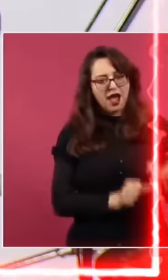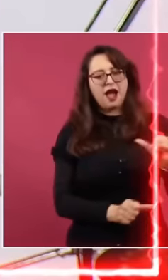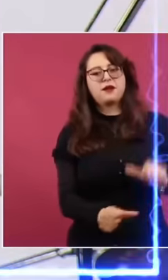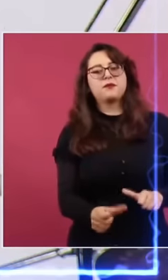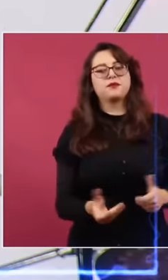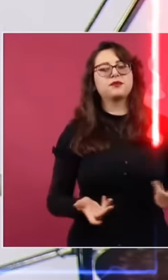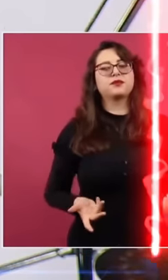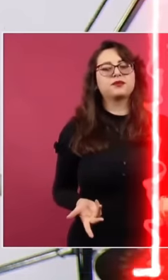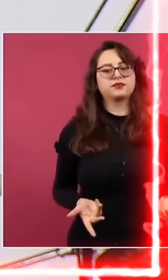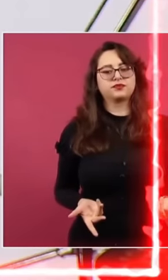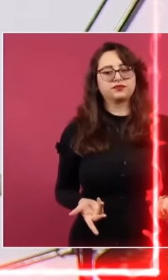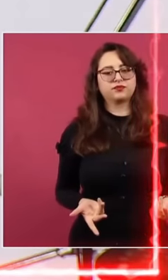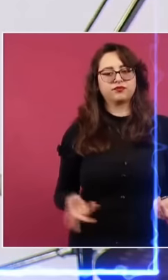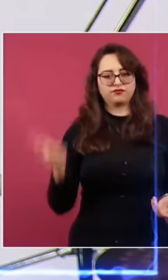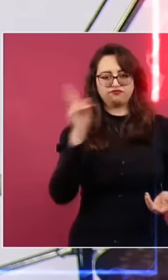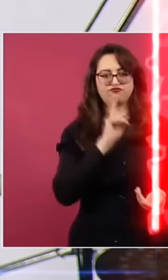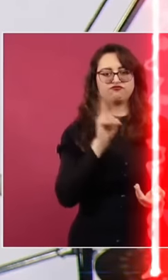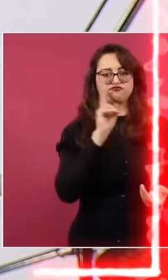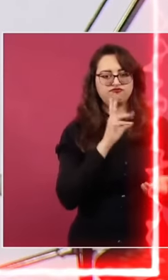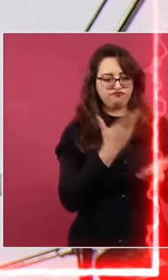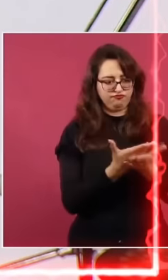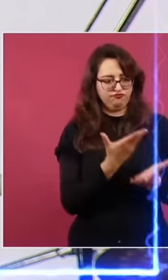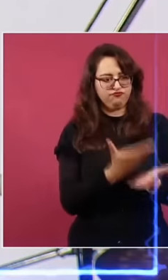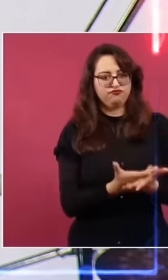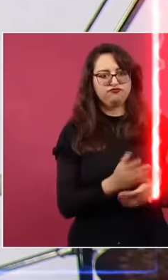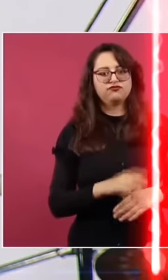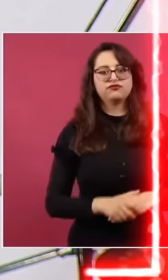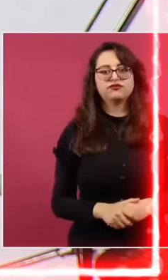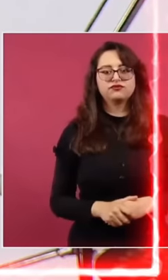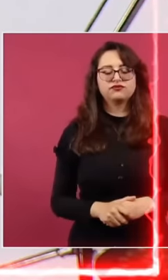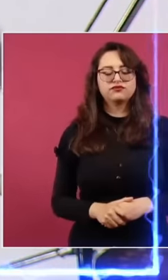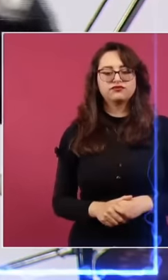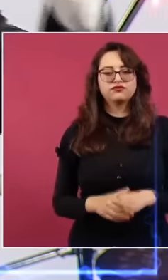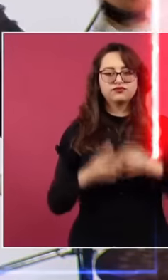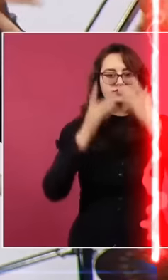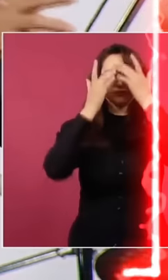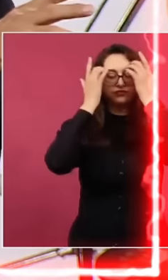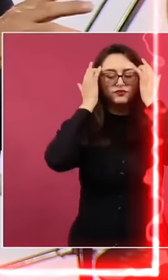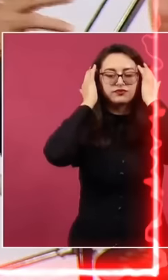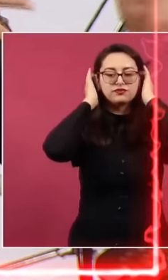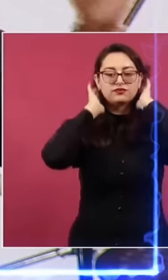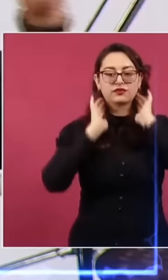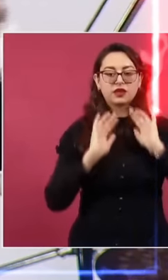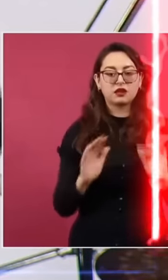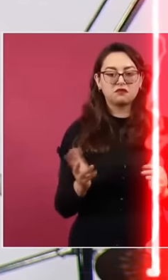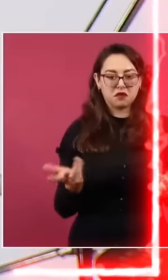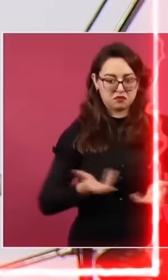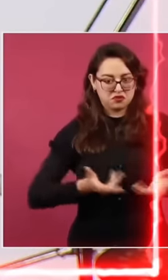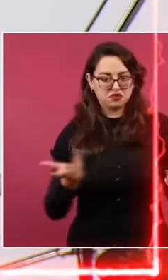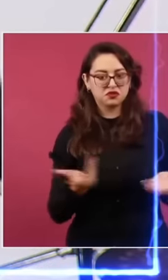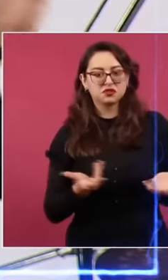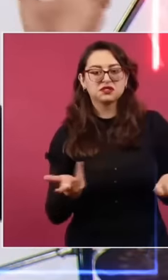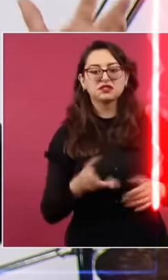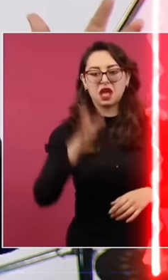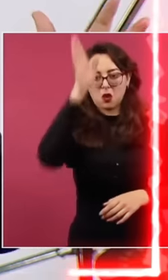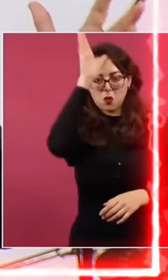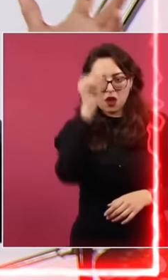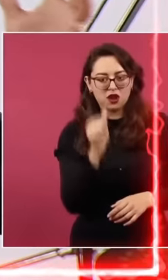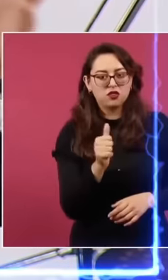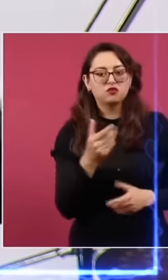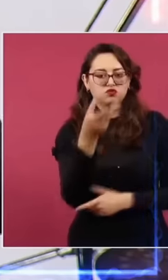con los bienes de su familia vamos a llegar a ese